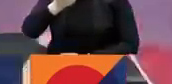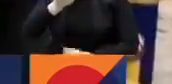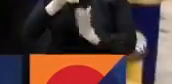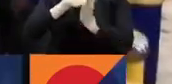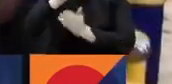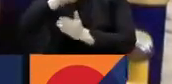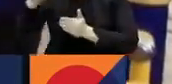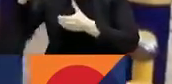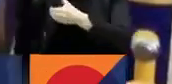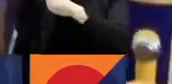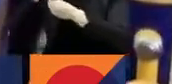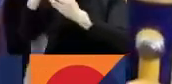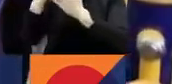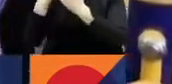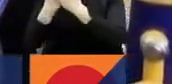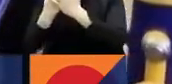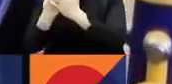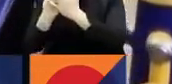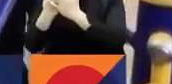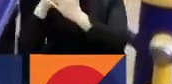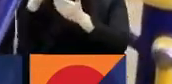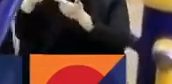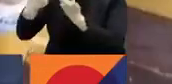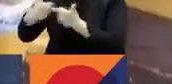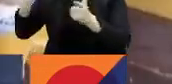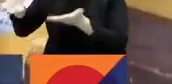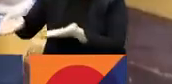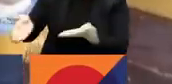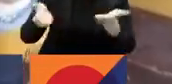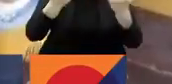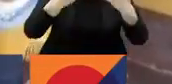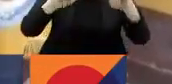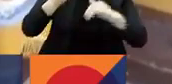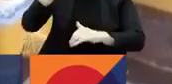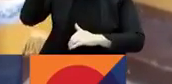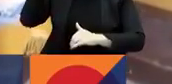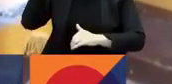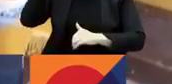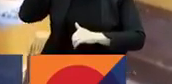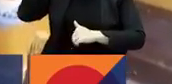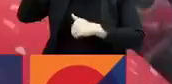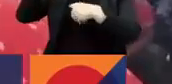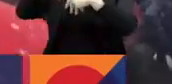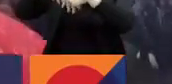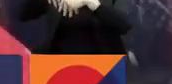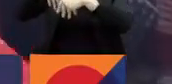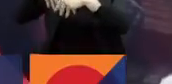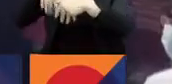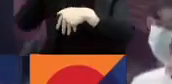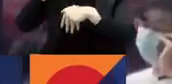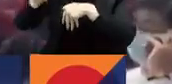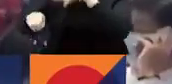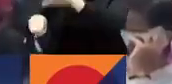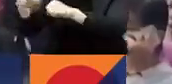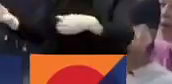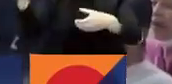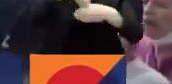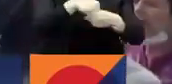país desde el pasado golpe de Estado, con motivo de las celebraciones del Año Nuevo Budista. La liberación